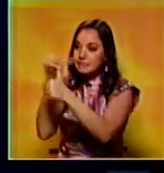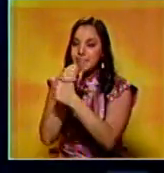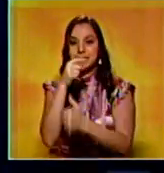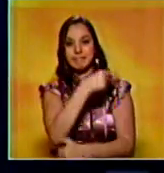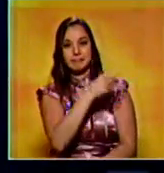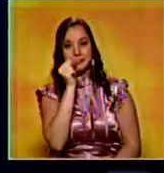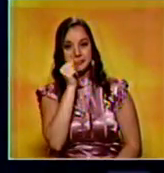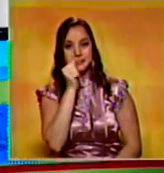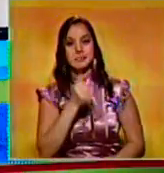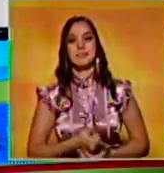este sujeto